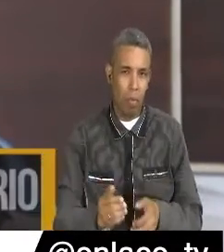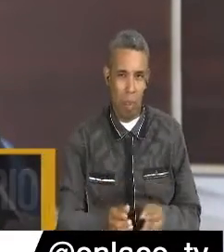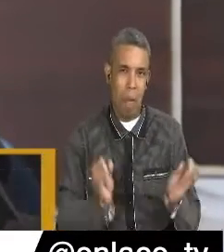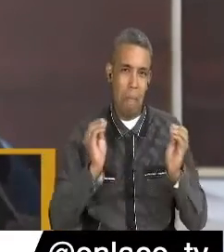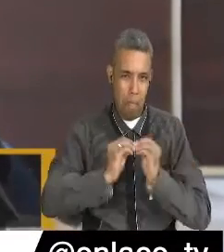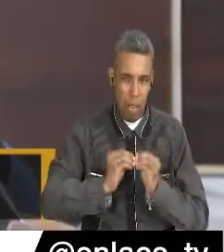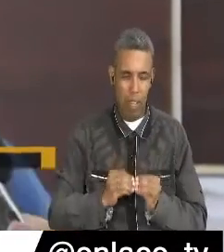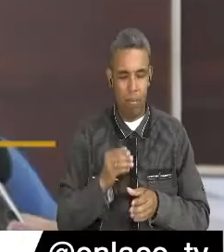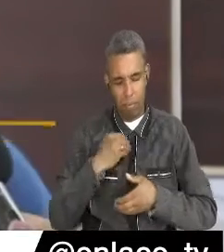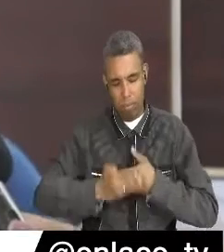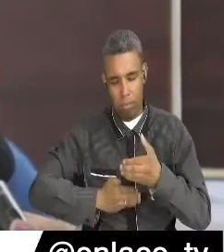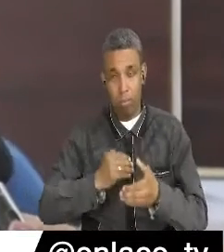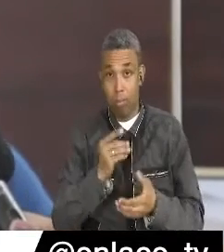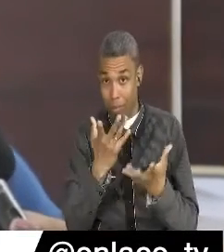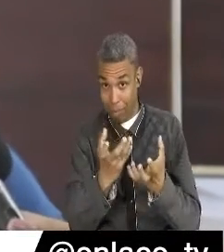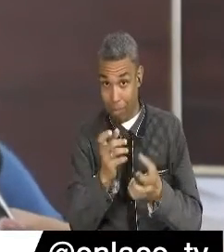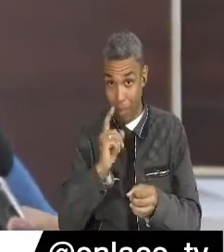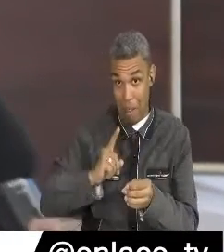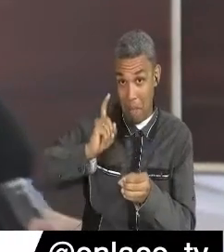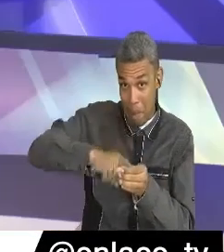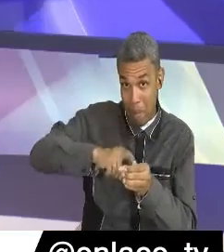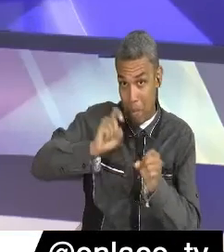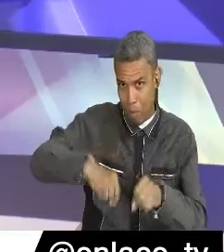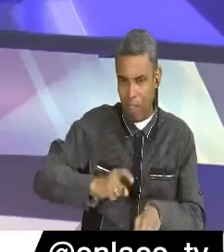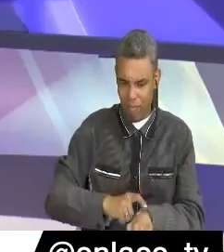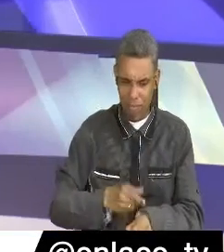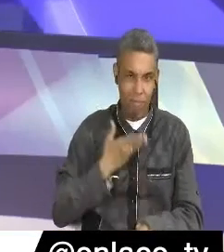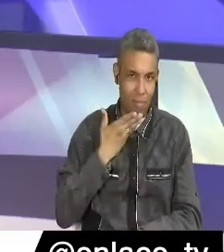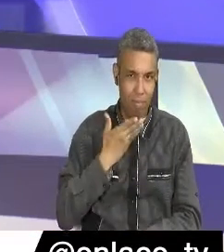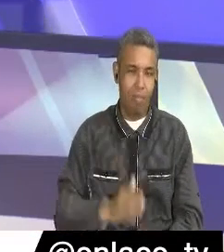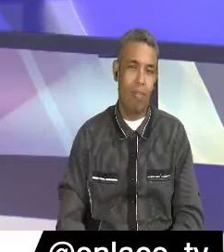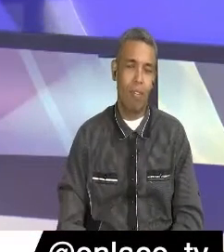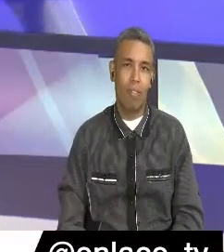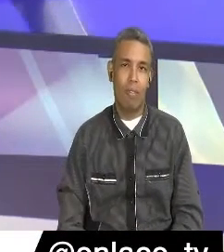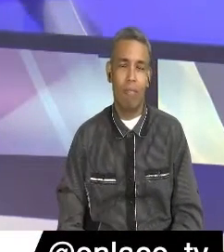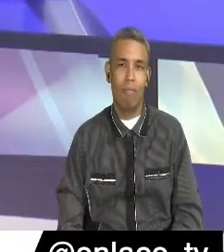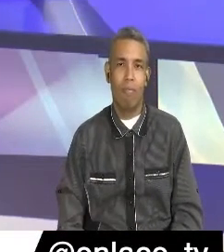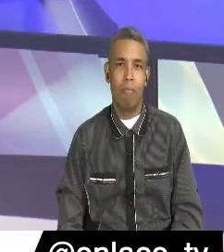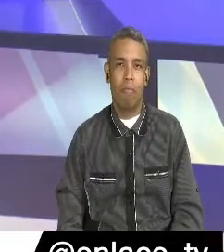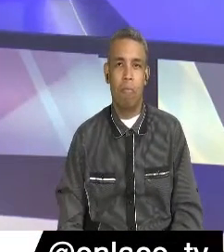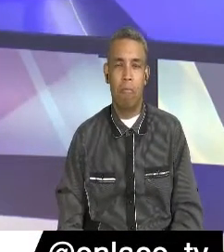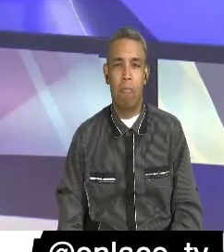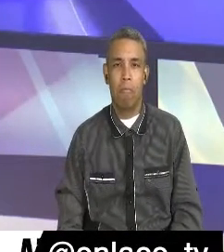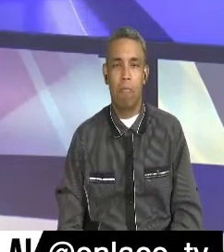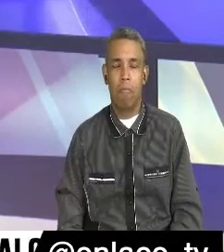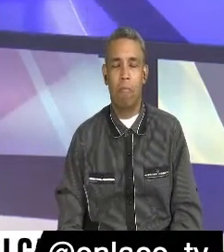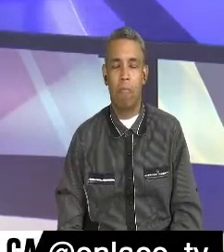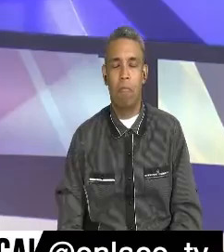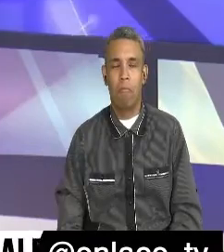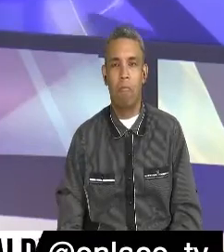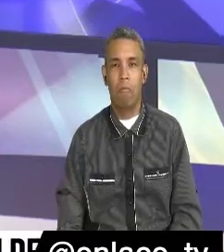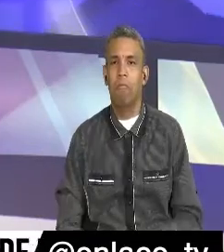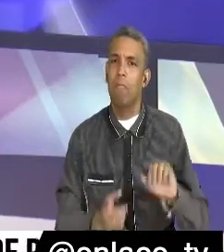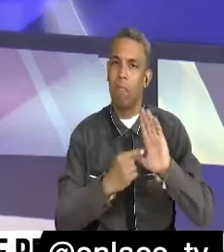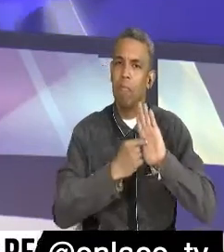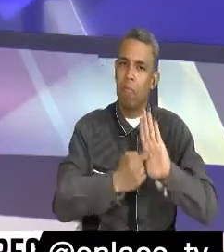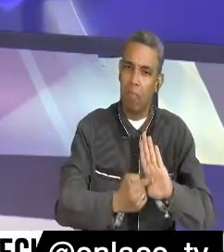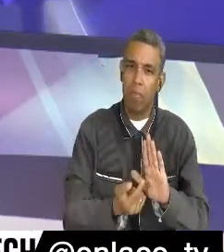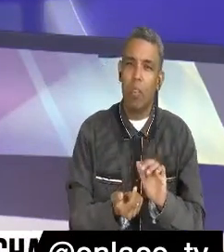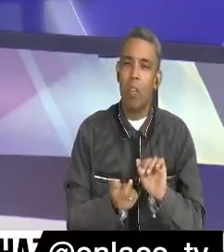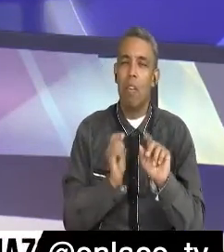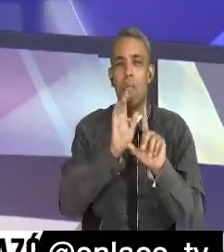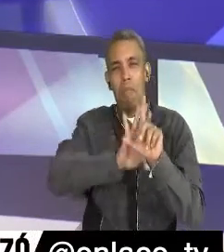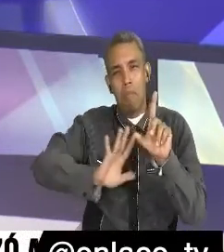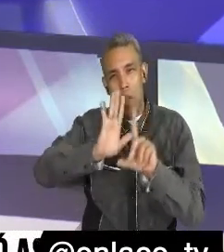credibilidad. Escríbase, estamos a tiempo. Y a continuación les presentamos nuestra sección de Reportero Ciudadano de